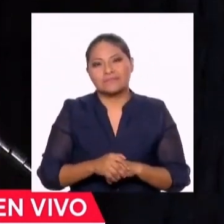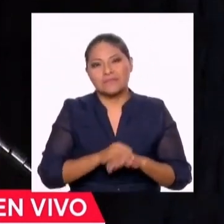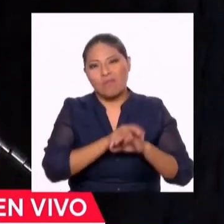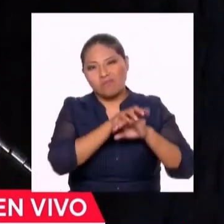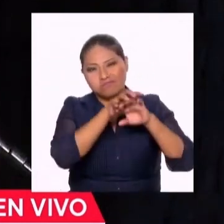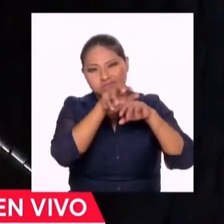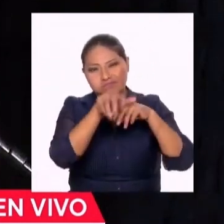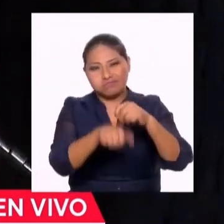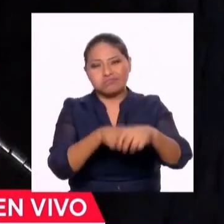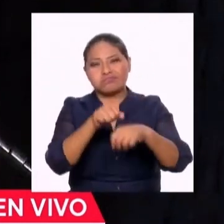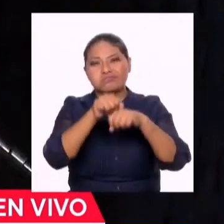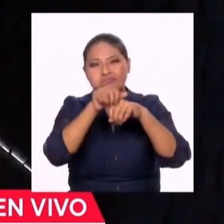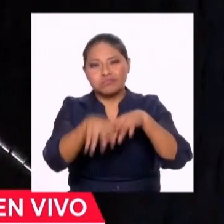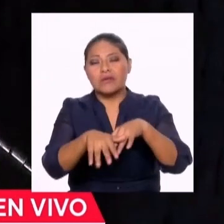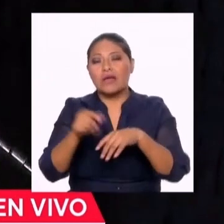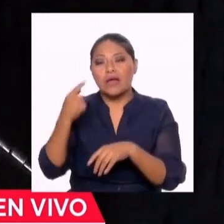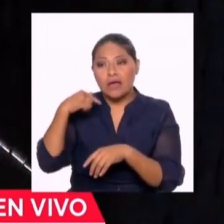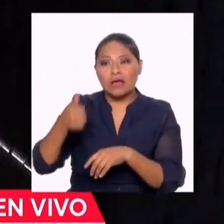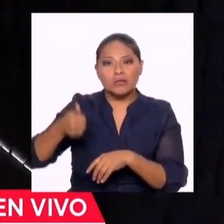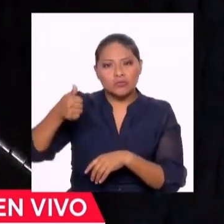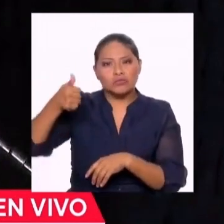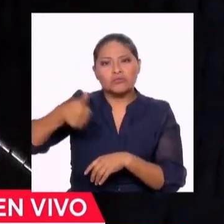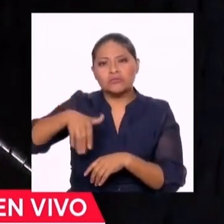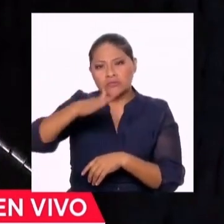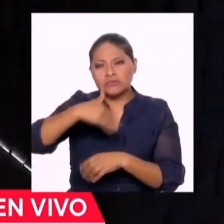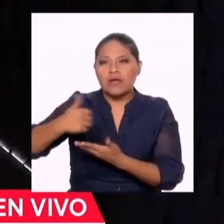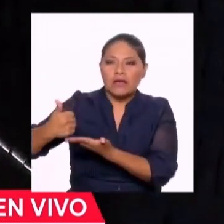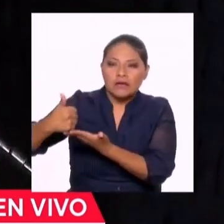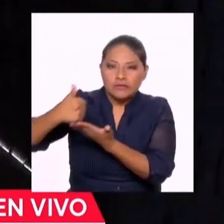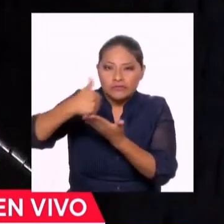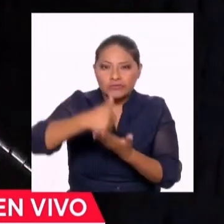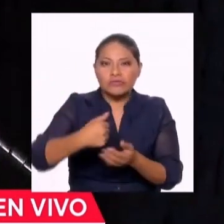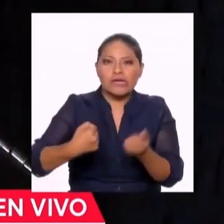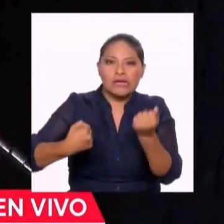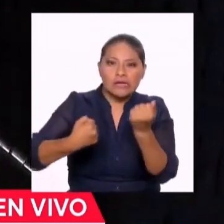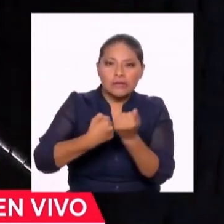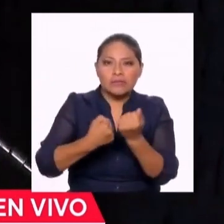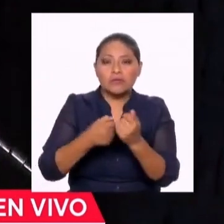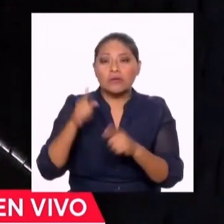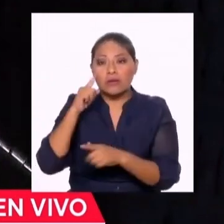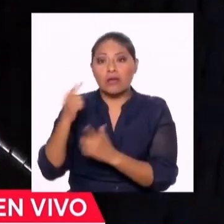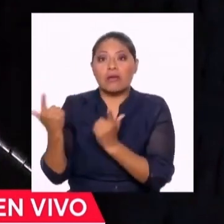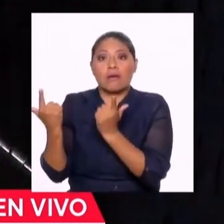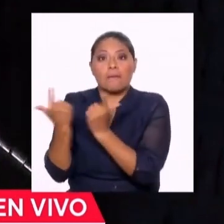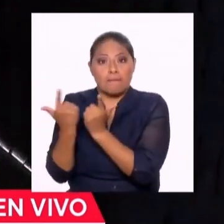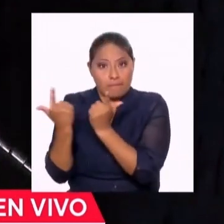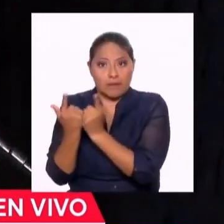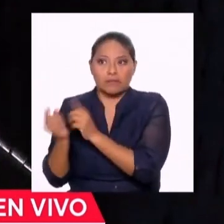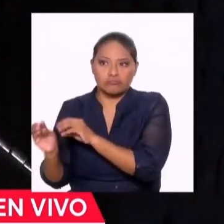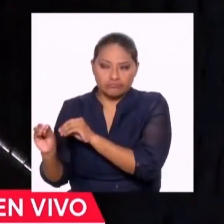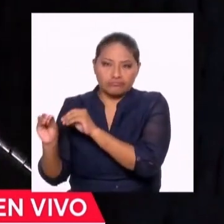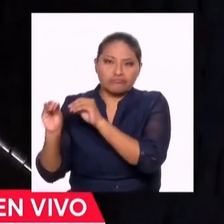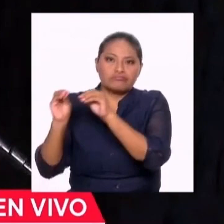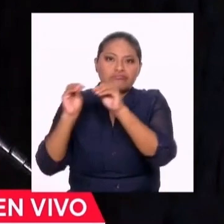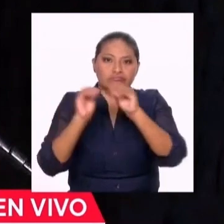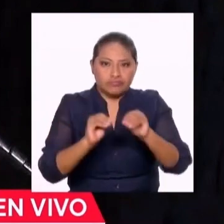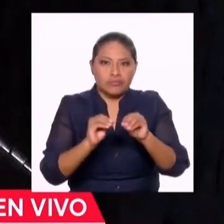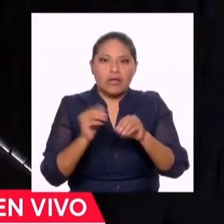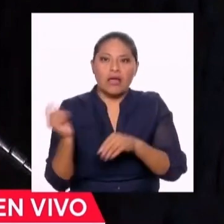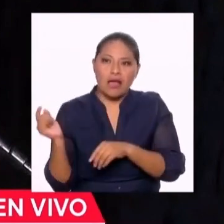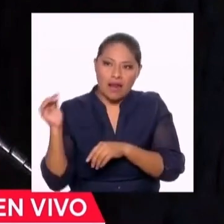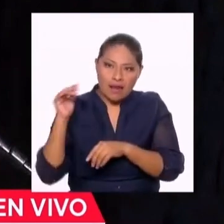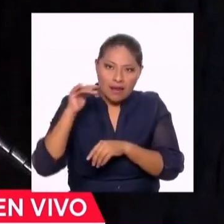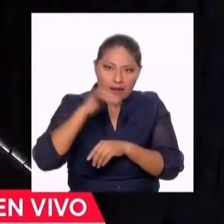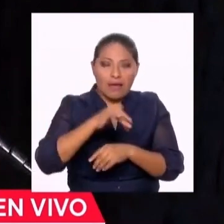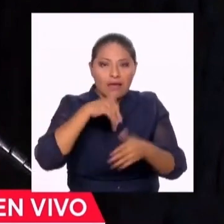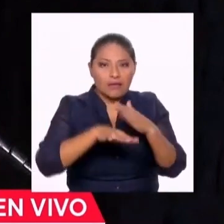están prestando la ayuda necesaria y el personal del ejército se está movilizando para poder encontrar